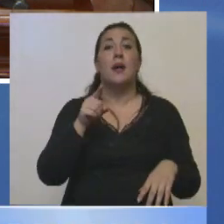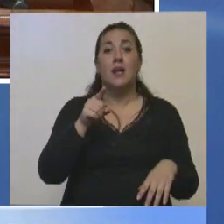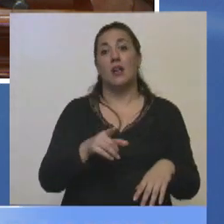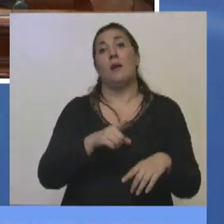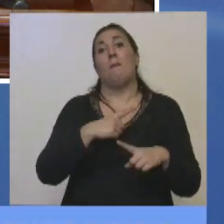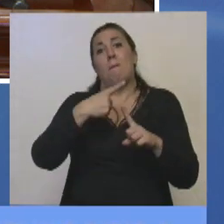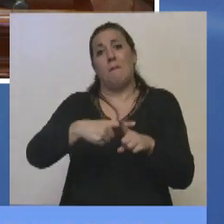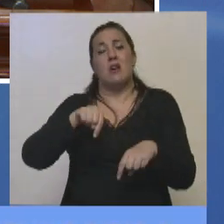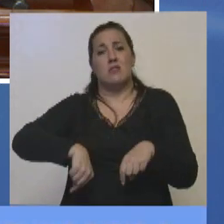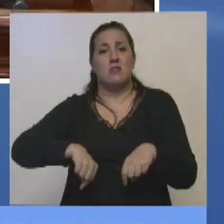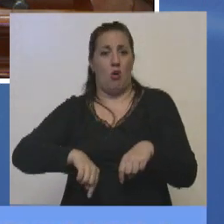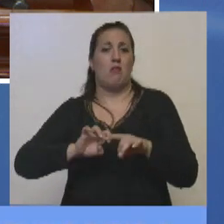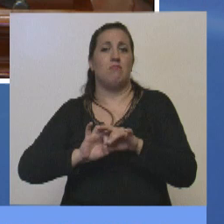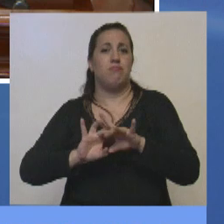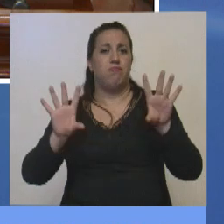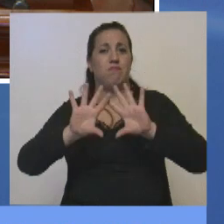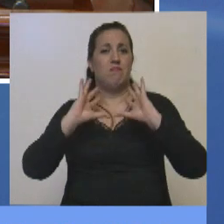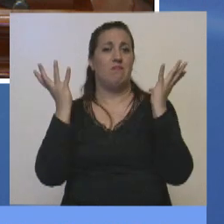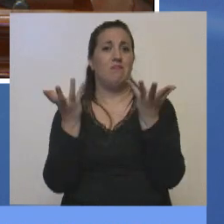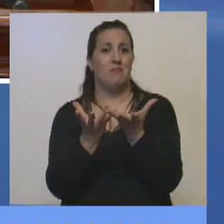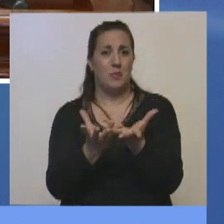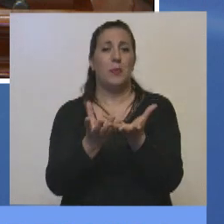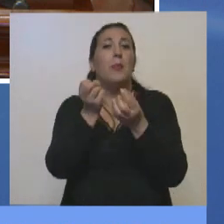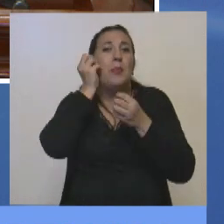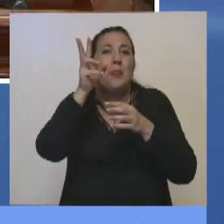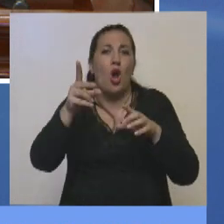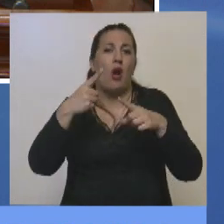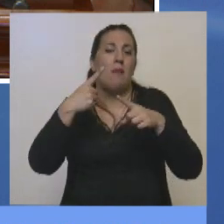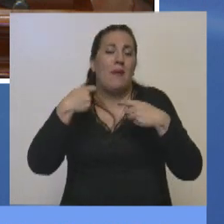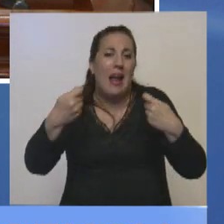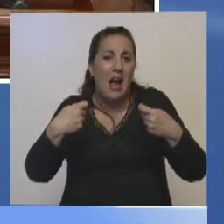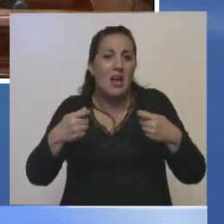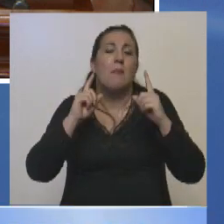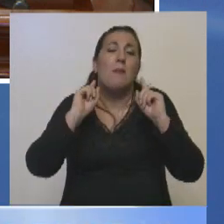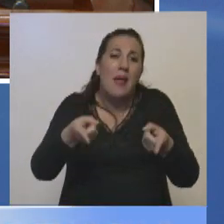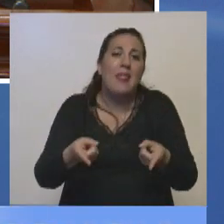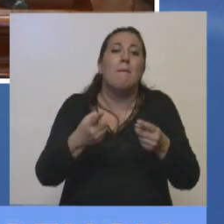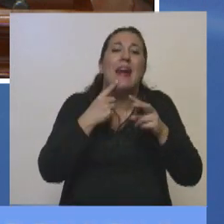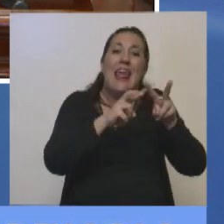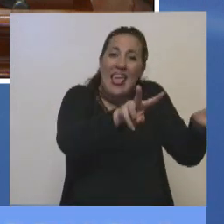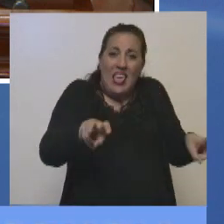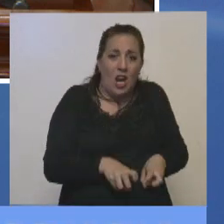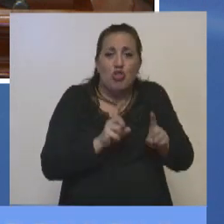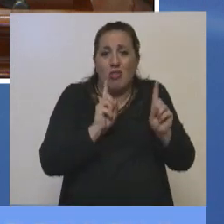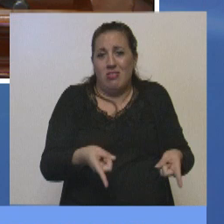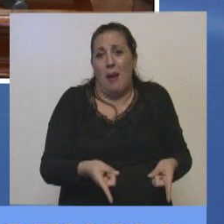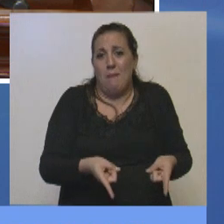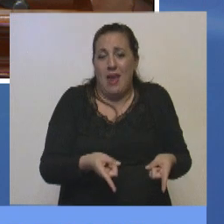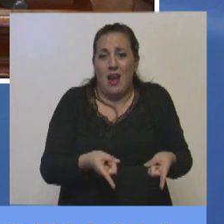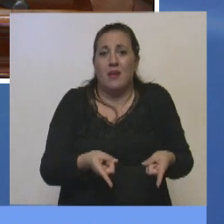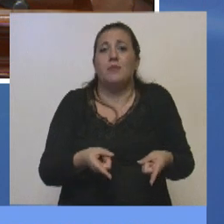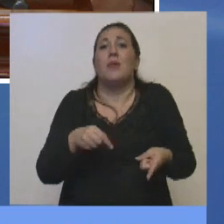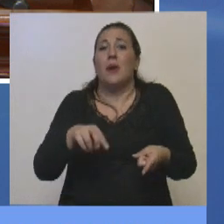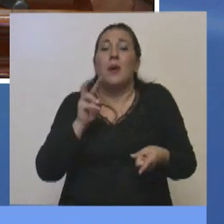pandemia que altera totalmente la lógica de los gastos pero también la lógica de los ingresos vimos a la